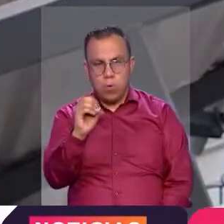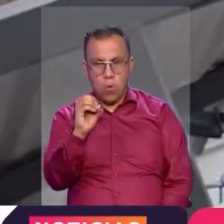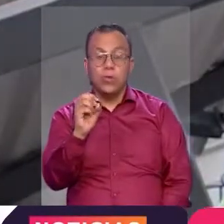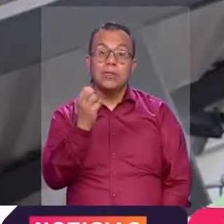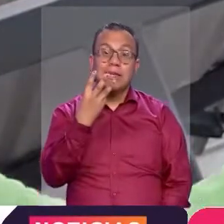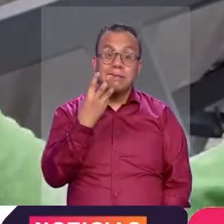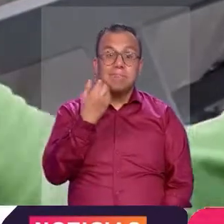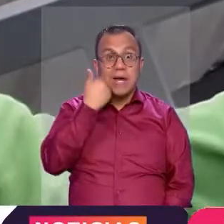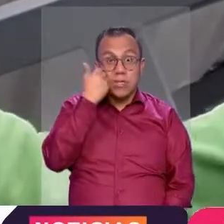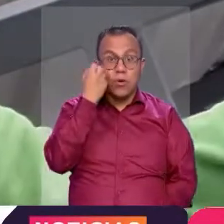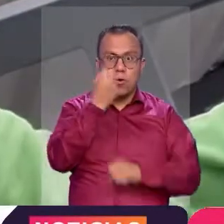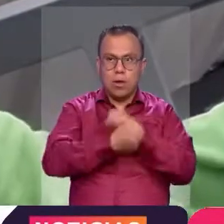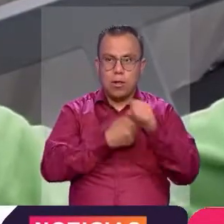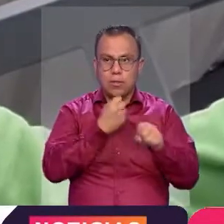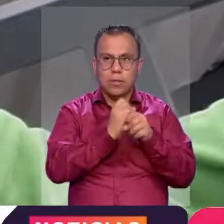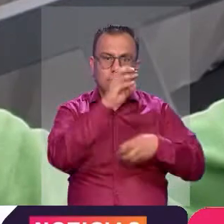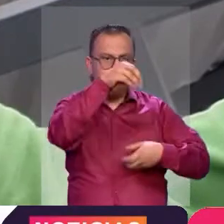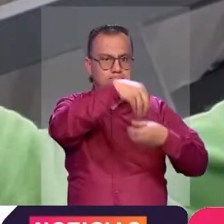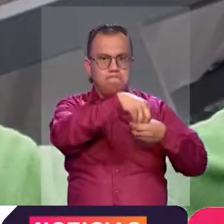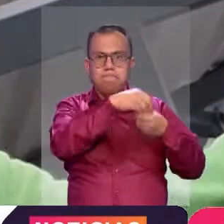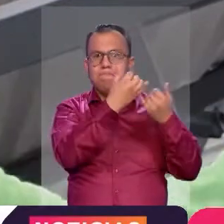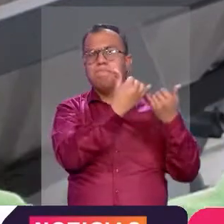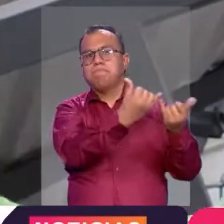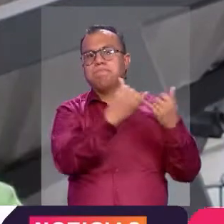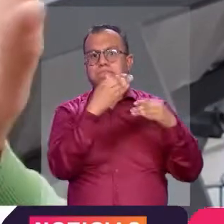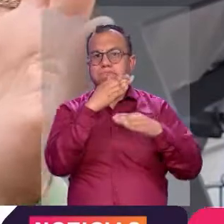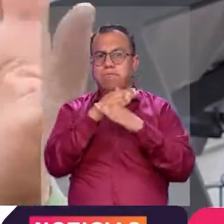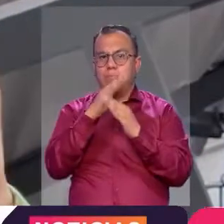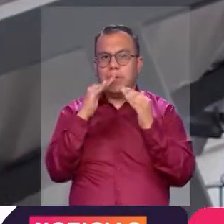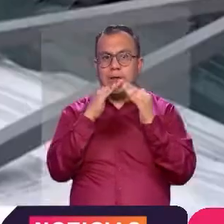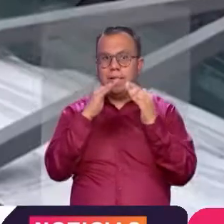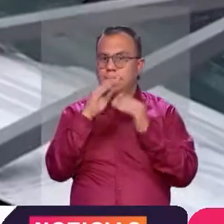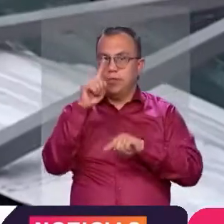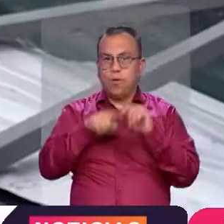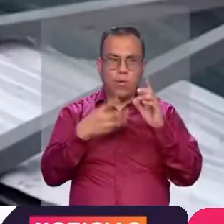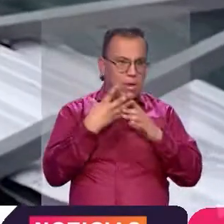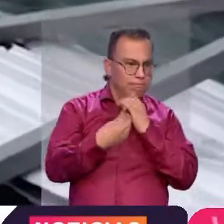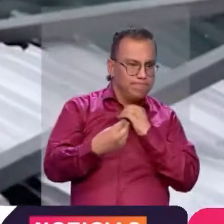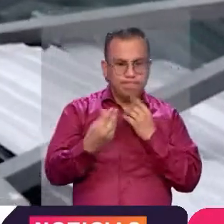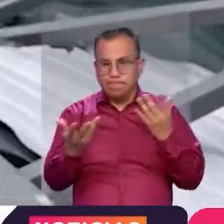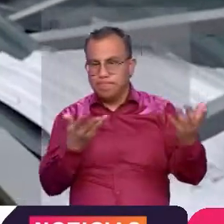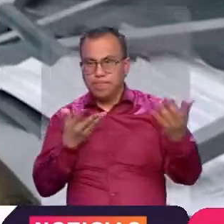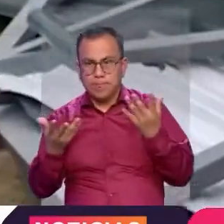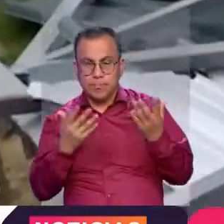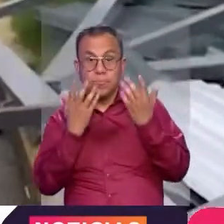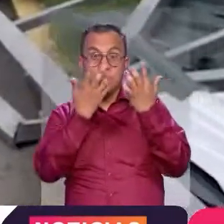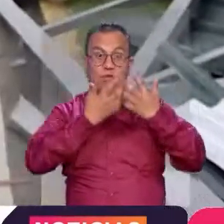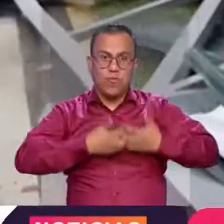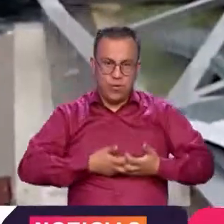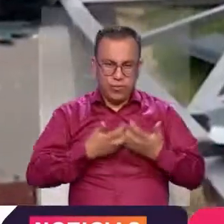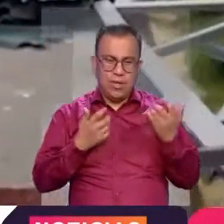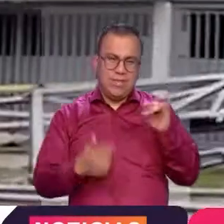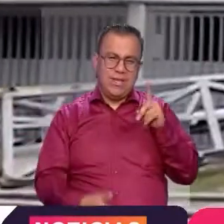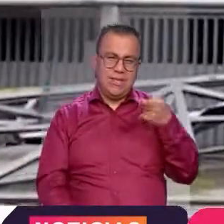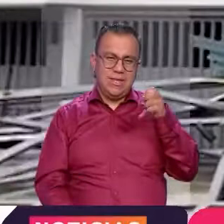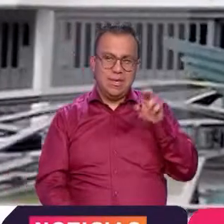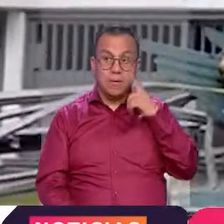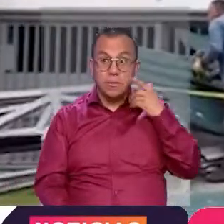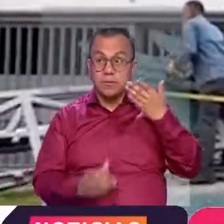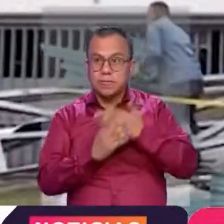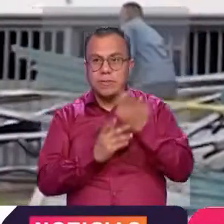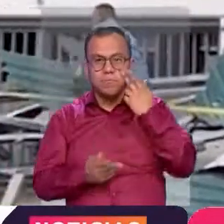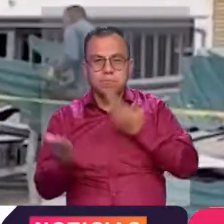de la tercera edad y ellos se encuentran prácticamente atrapados en su casa porque no tienen cómo salir. Funcionarios del IDG realizaron visita